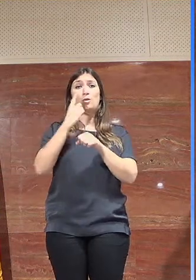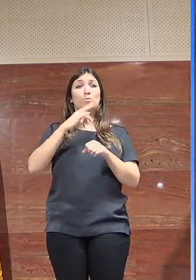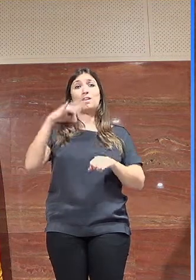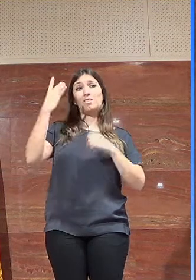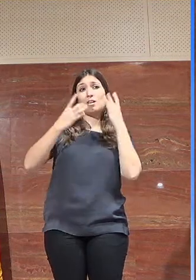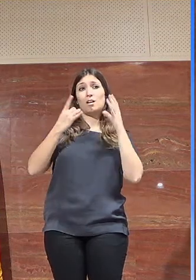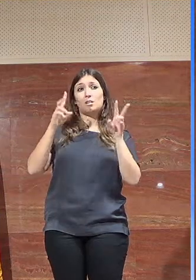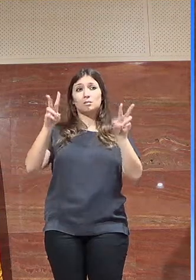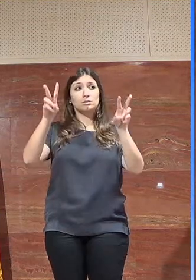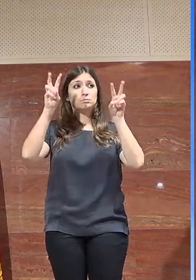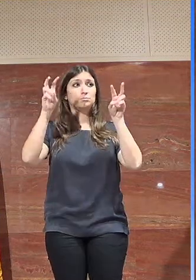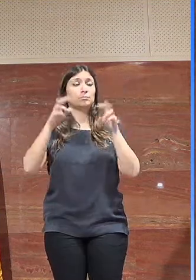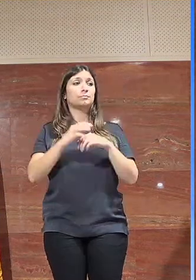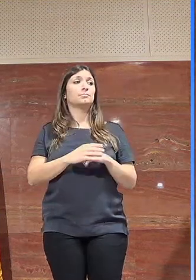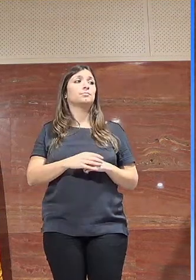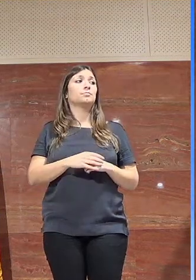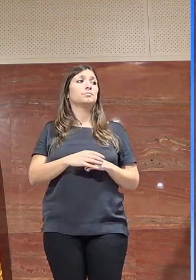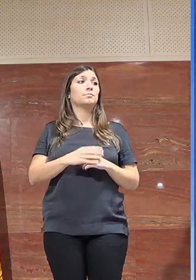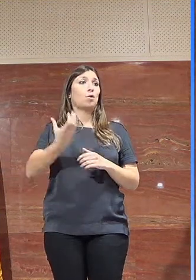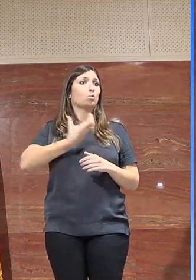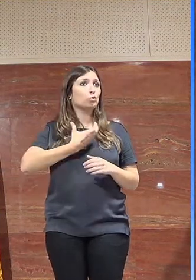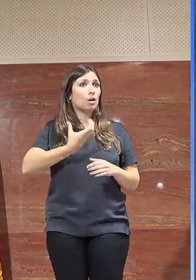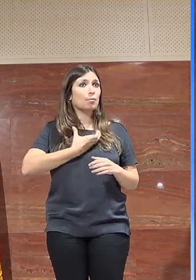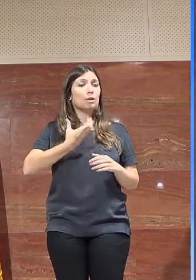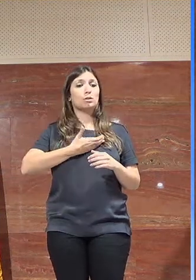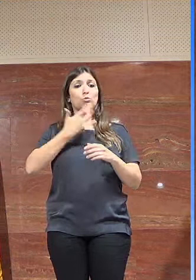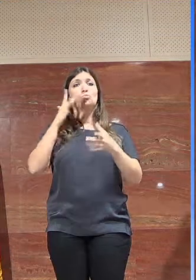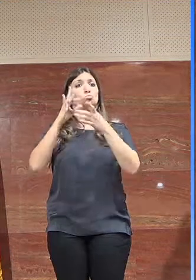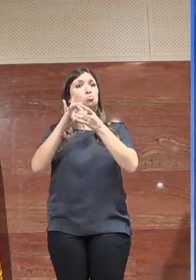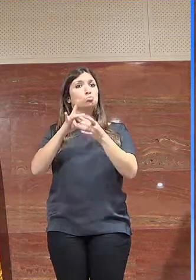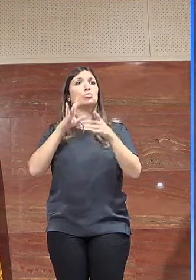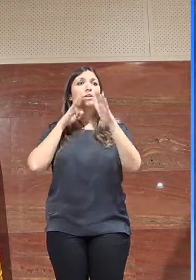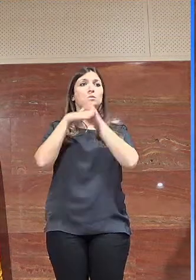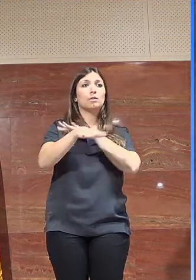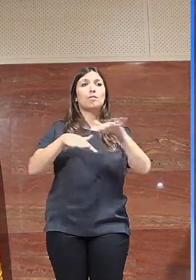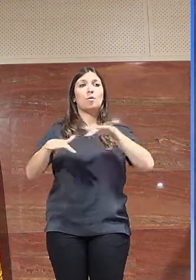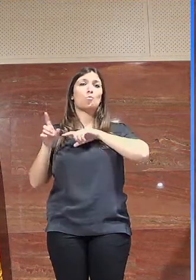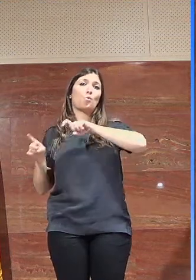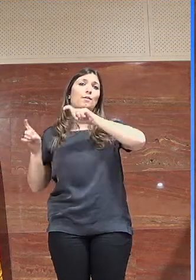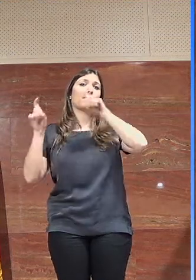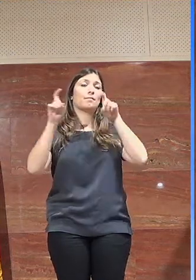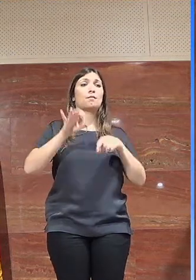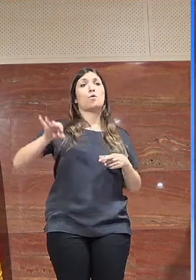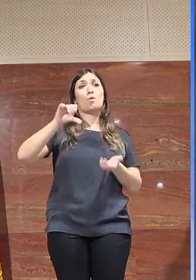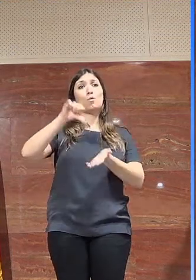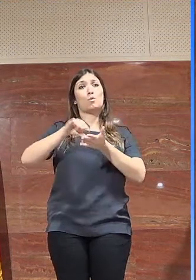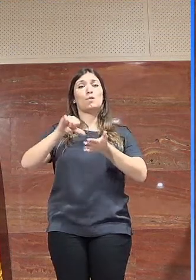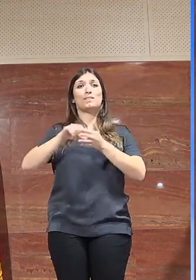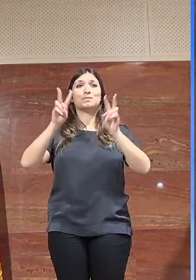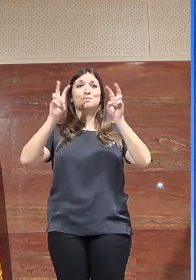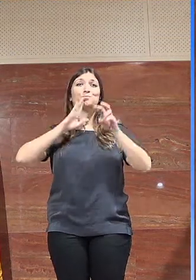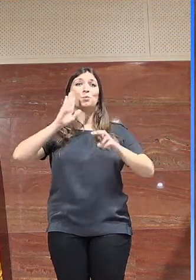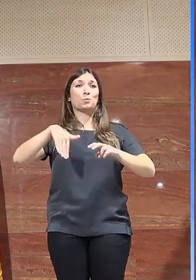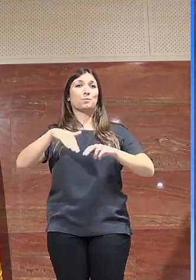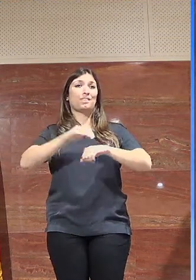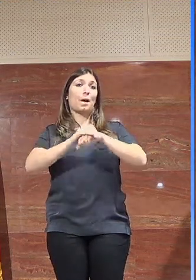iniciativas de los ayuntamientos más relacionadas con accesibilidad, movilidad, ciudades amigables, y